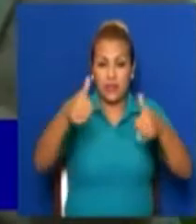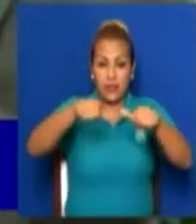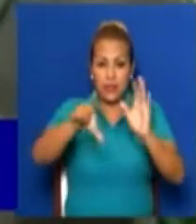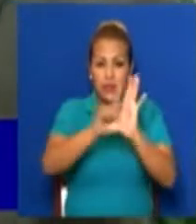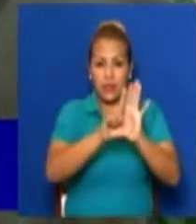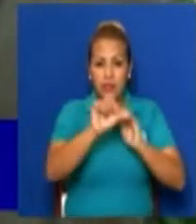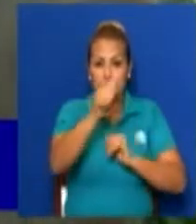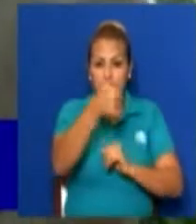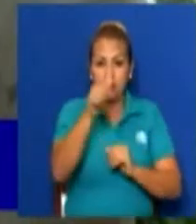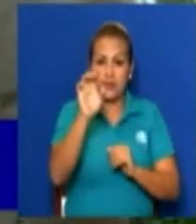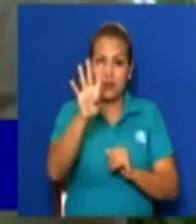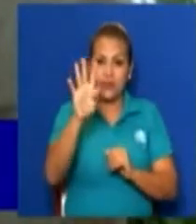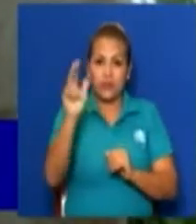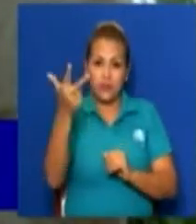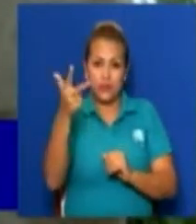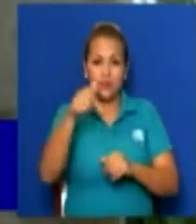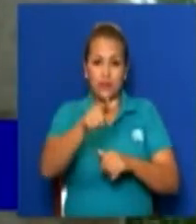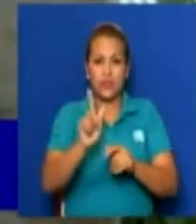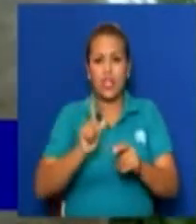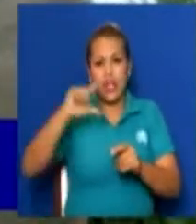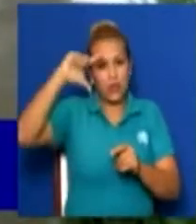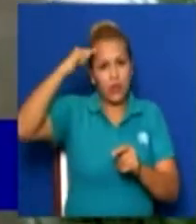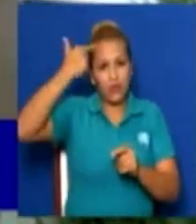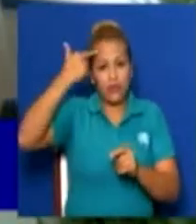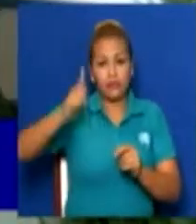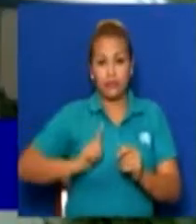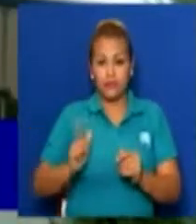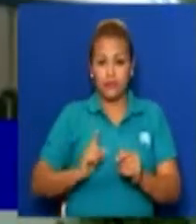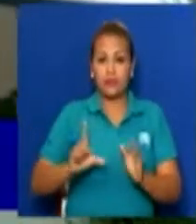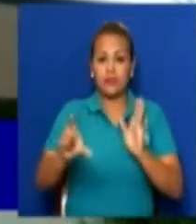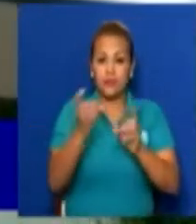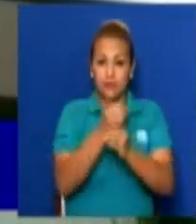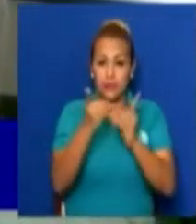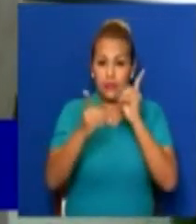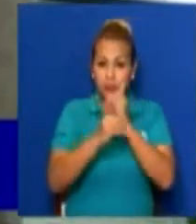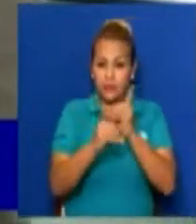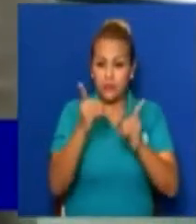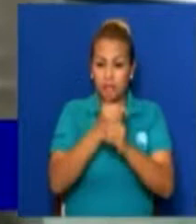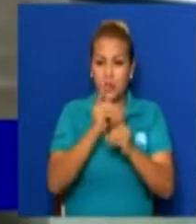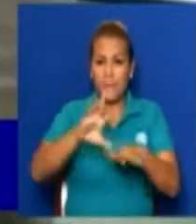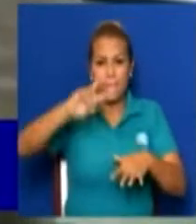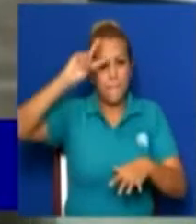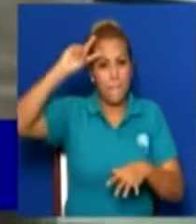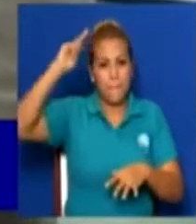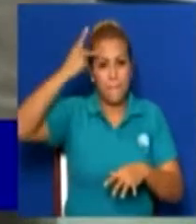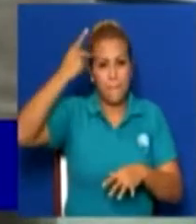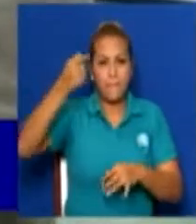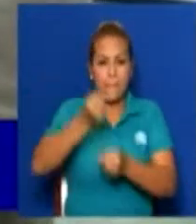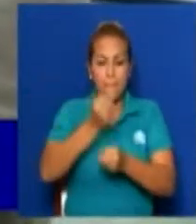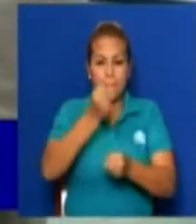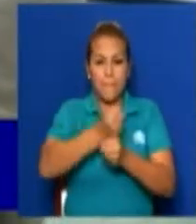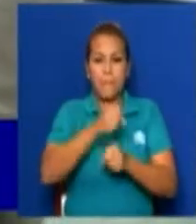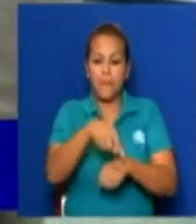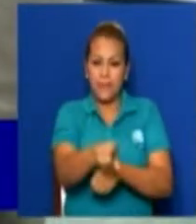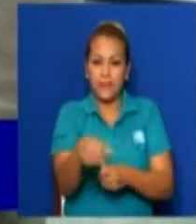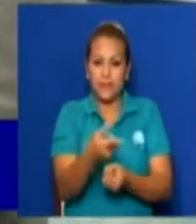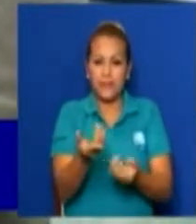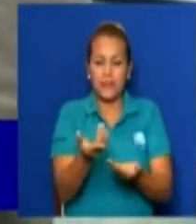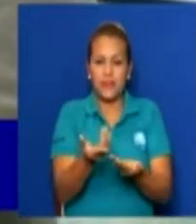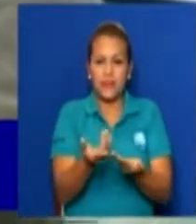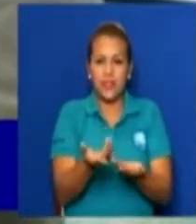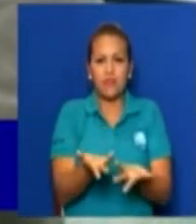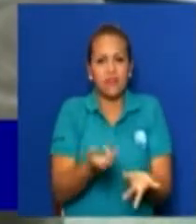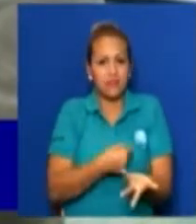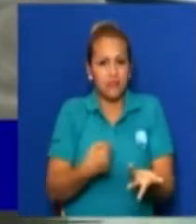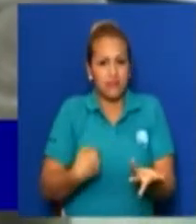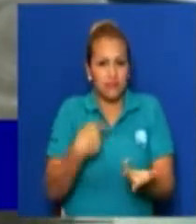establece que el Estado tiene la obligación en sus políticas de empleo establecer una